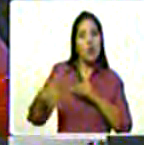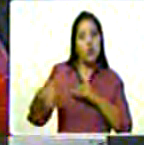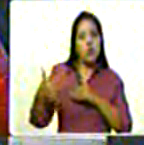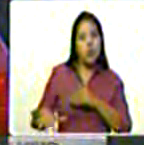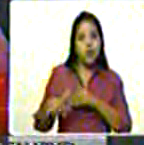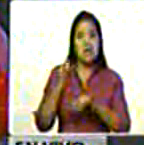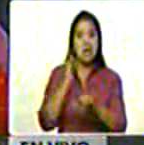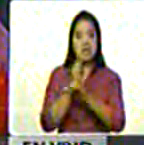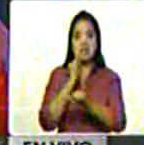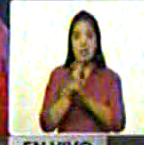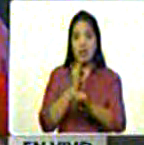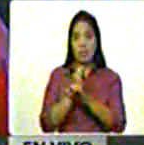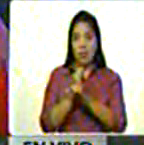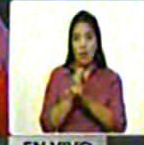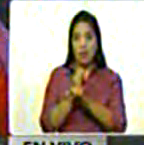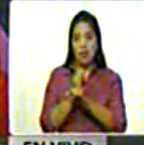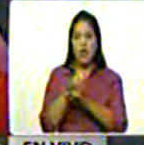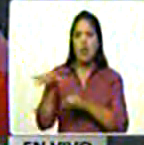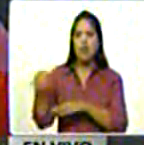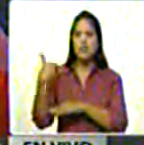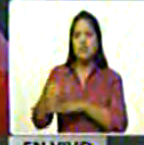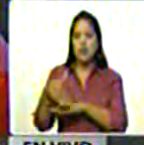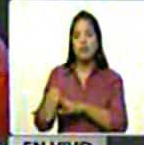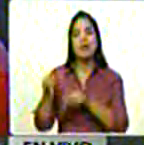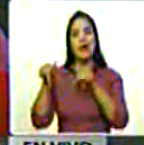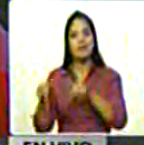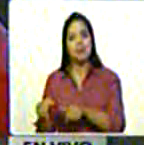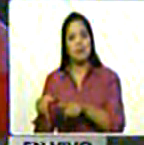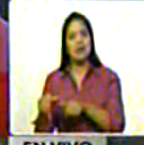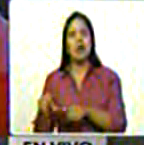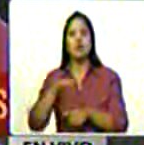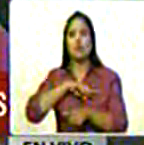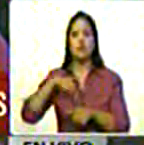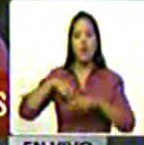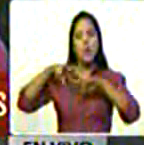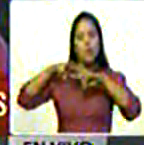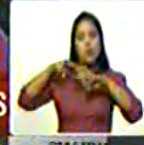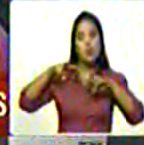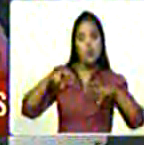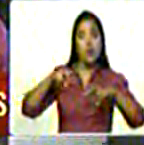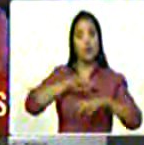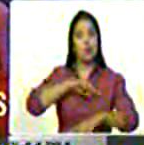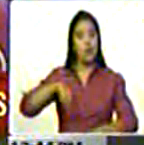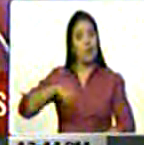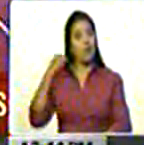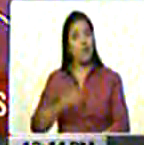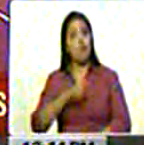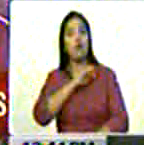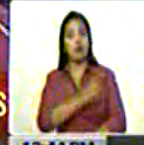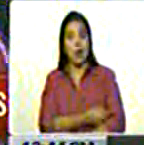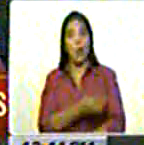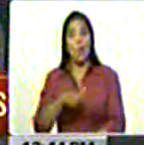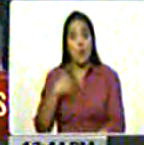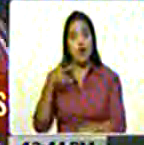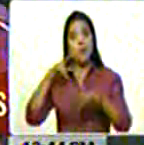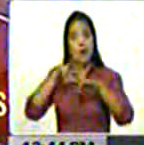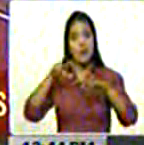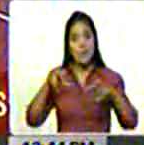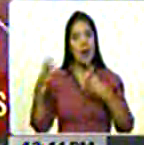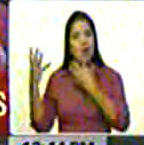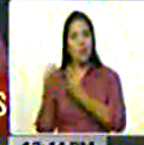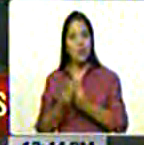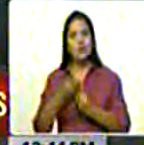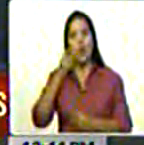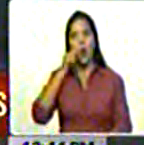comercio electrónico. Y nos trajo la investigación. El Estado tiene la fortaleza, tiene las capacidades. Aquí me acompaña